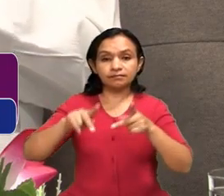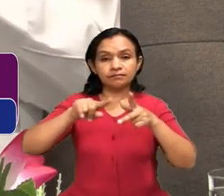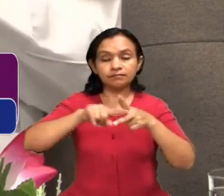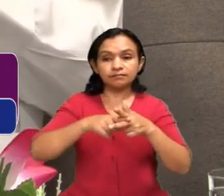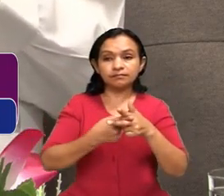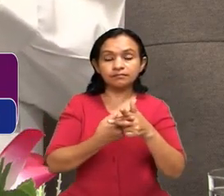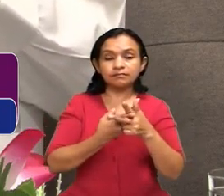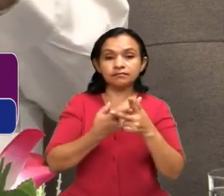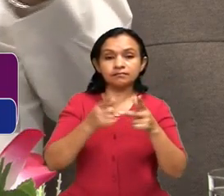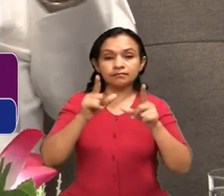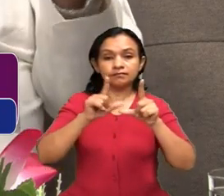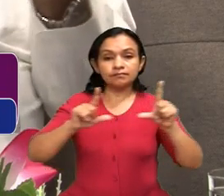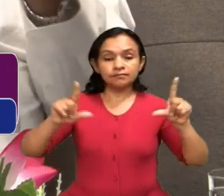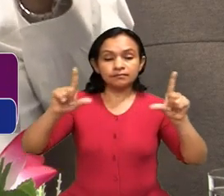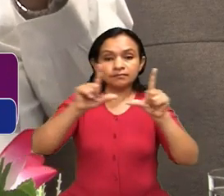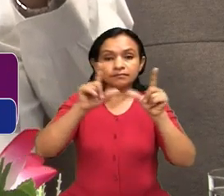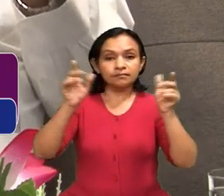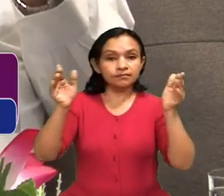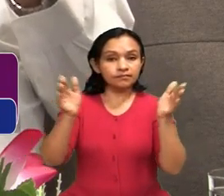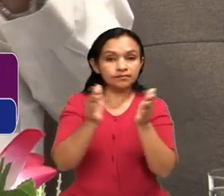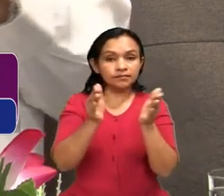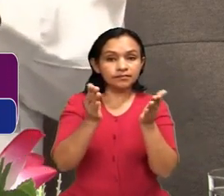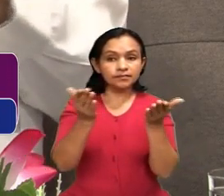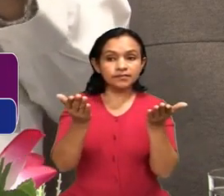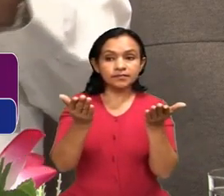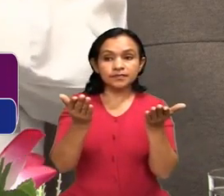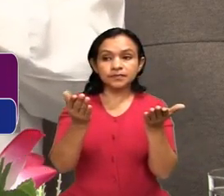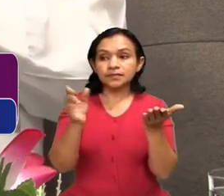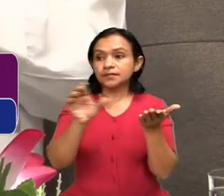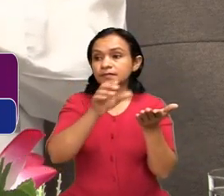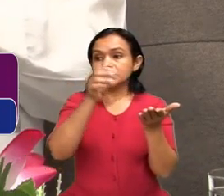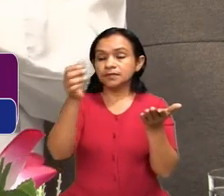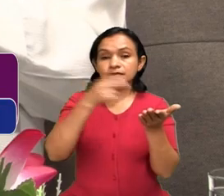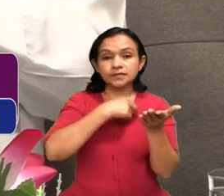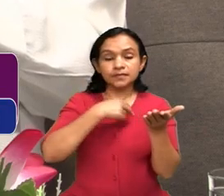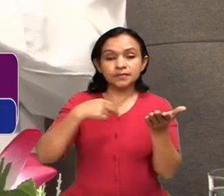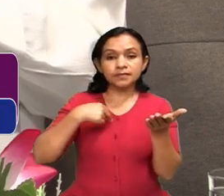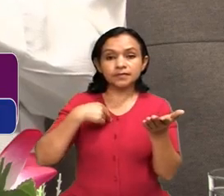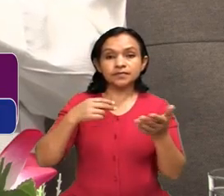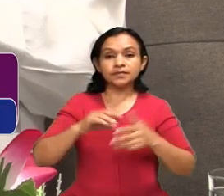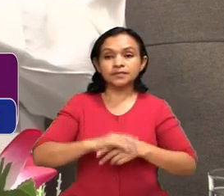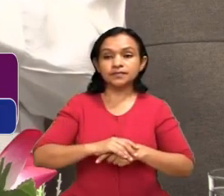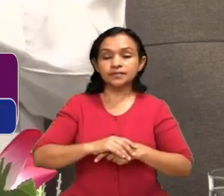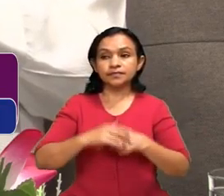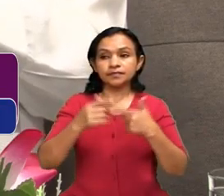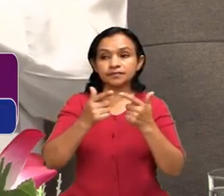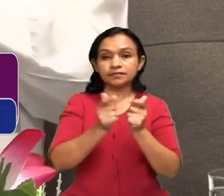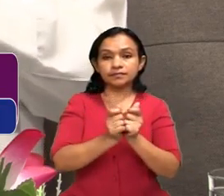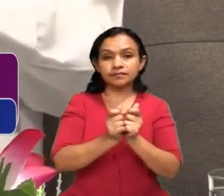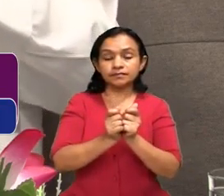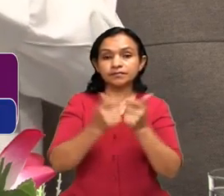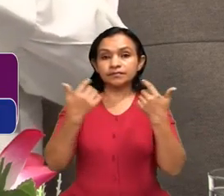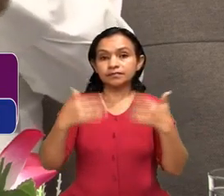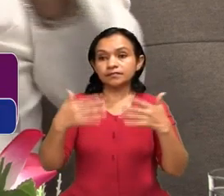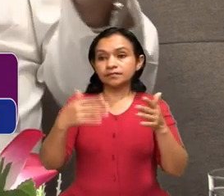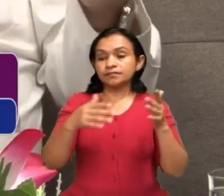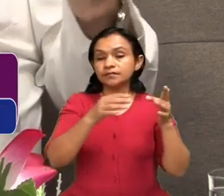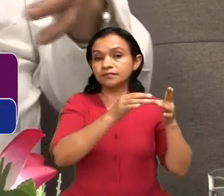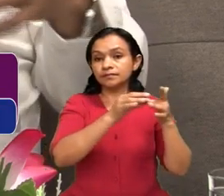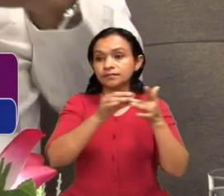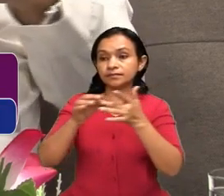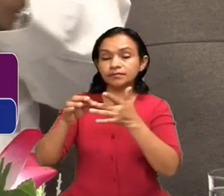En parcelas pequeñas o en cooperativas. Y ahí fue una gran distribución